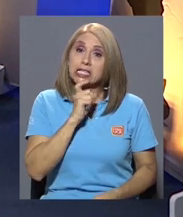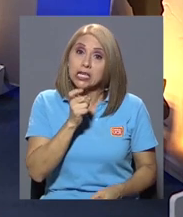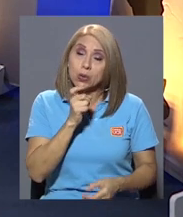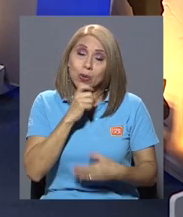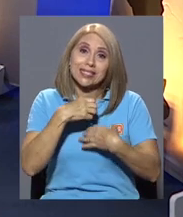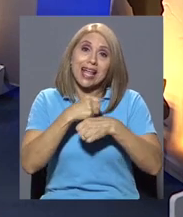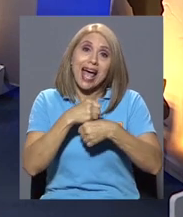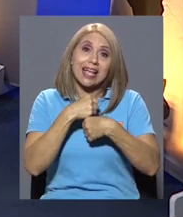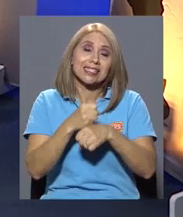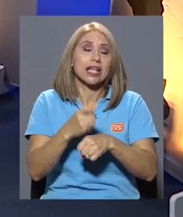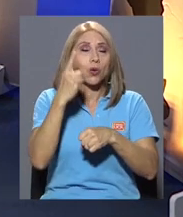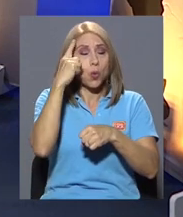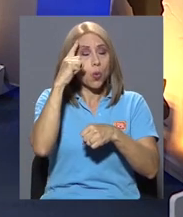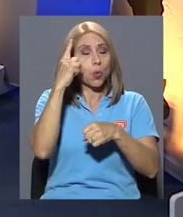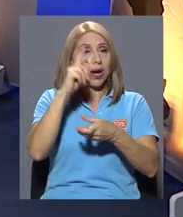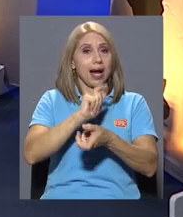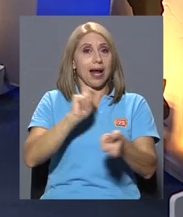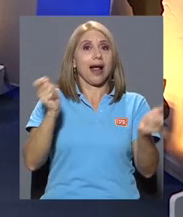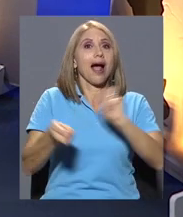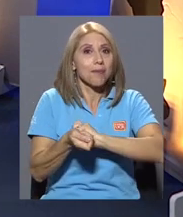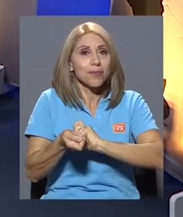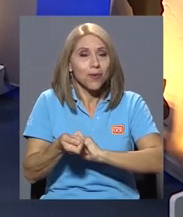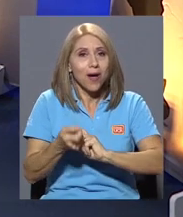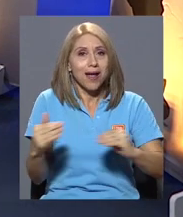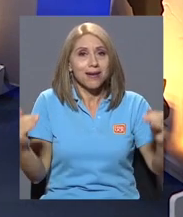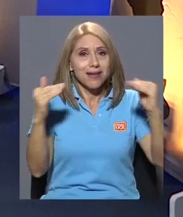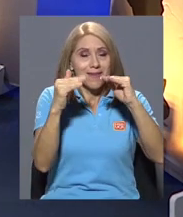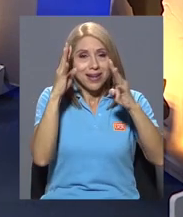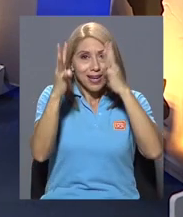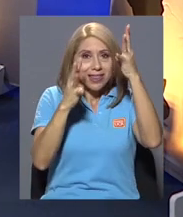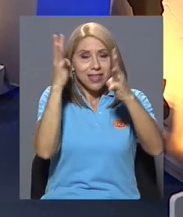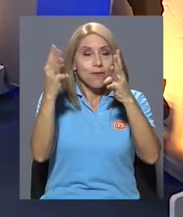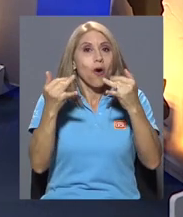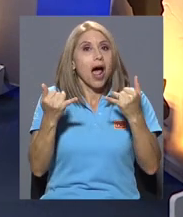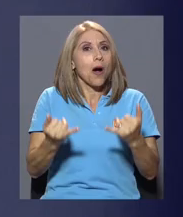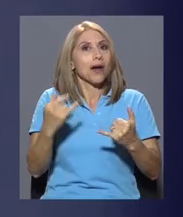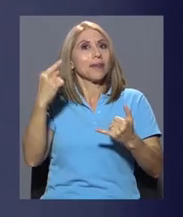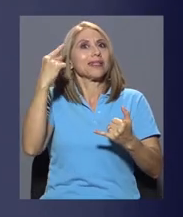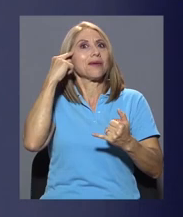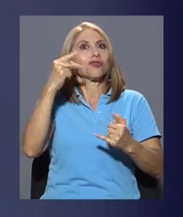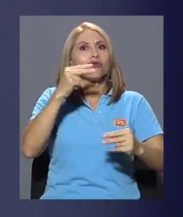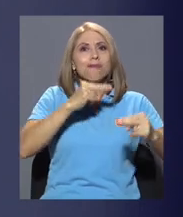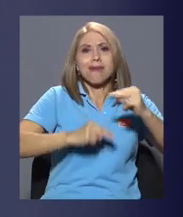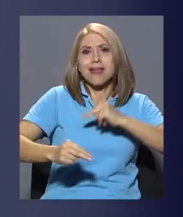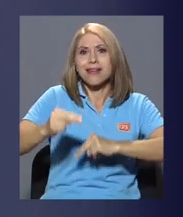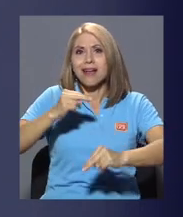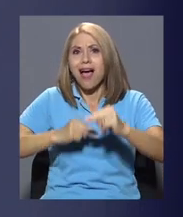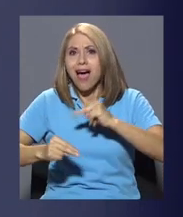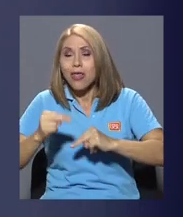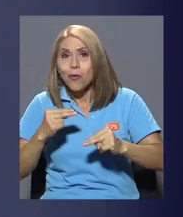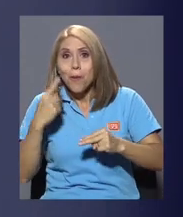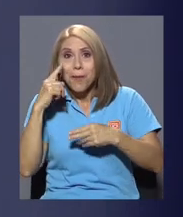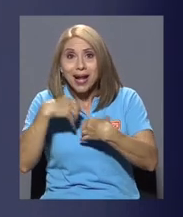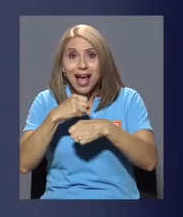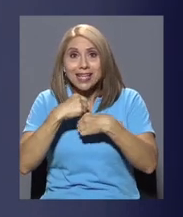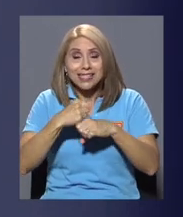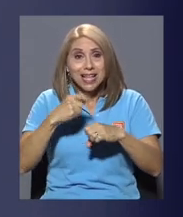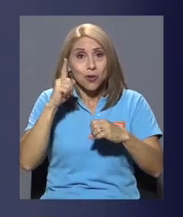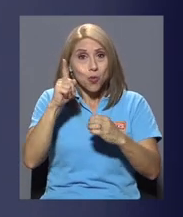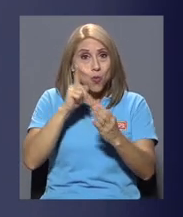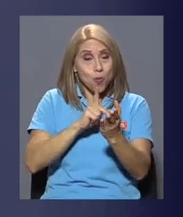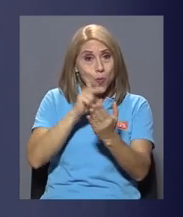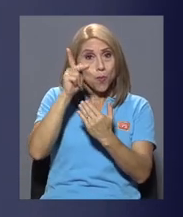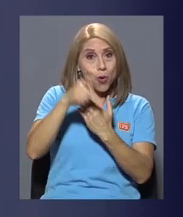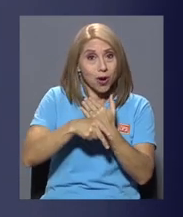a nivel creativo imagínate a nivel de mercado no tenemos muy claro cómo se comporta un mercado para hacer una producción audiovisual con estas